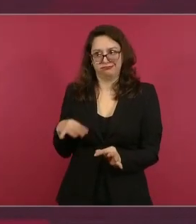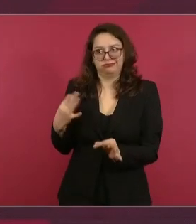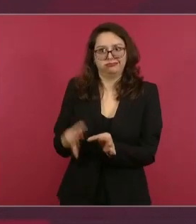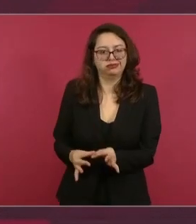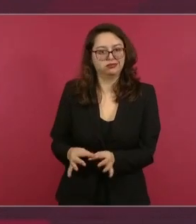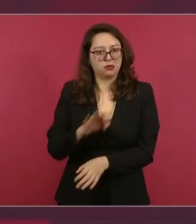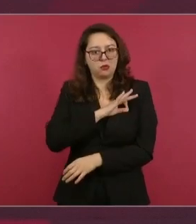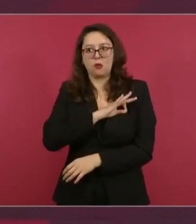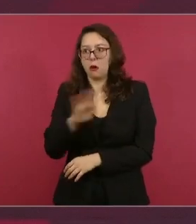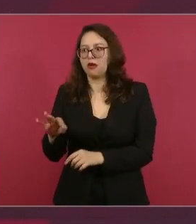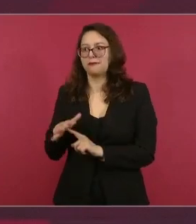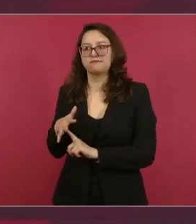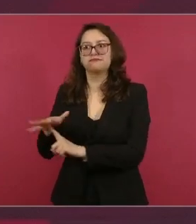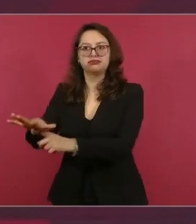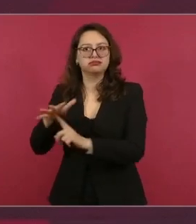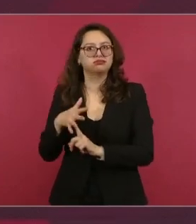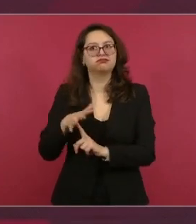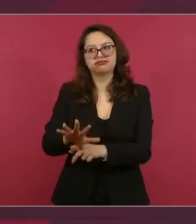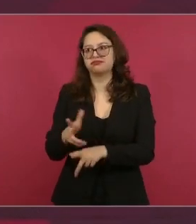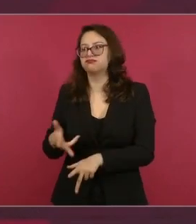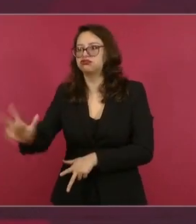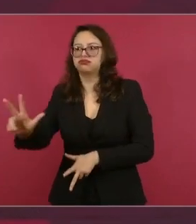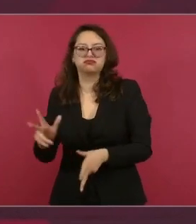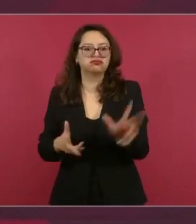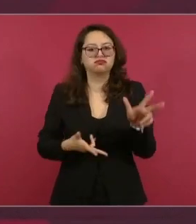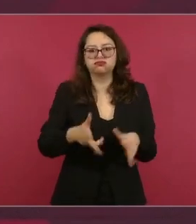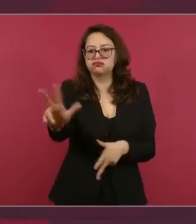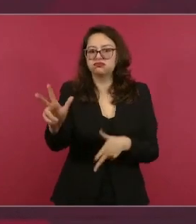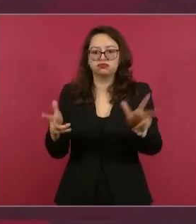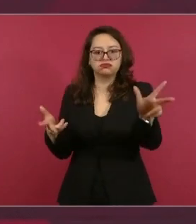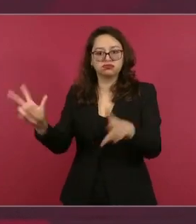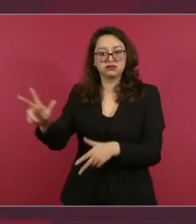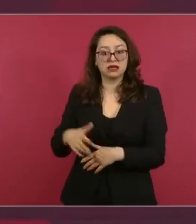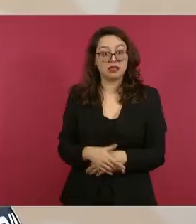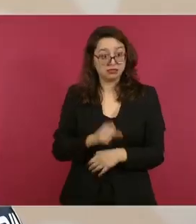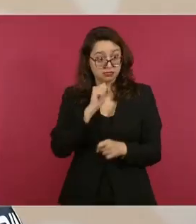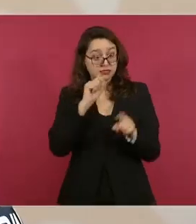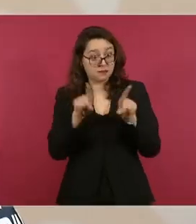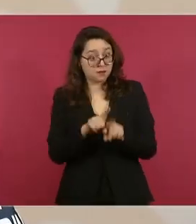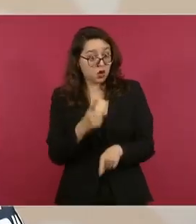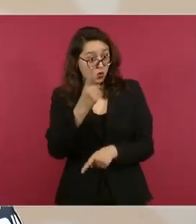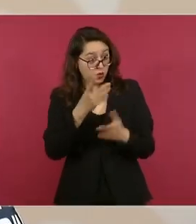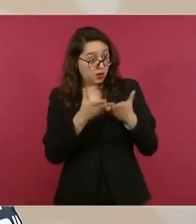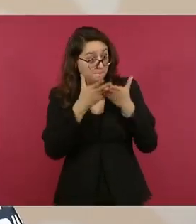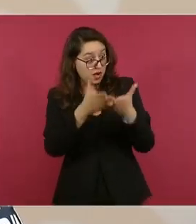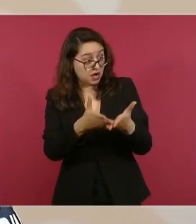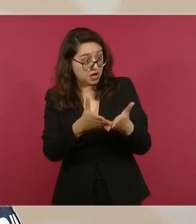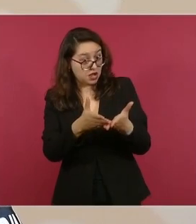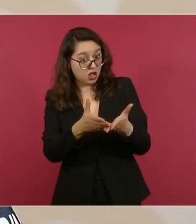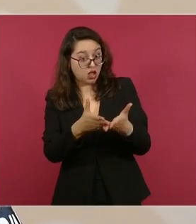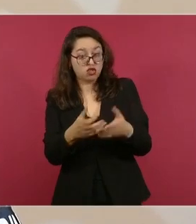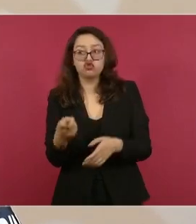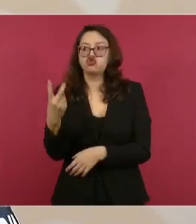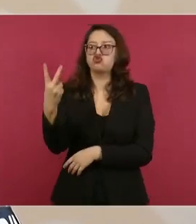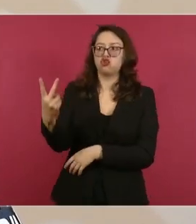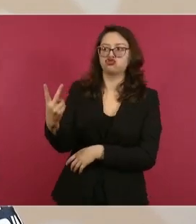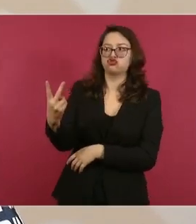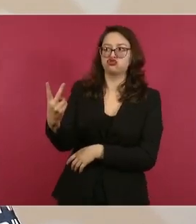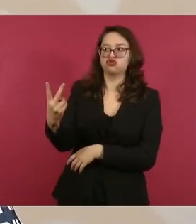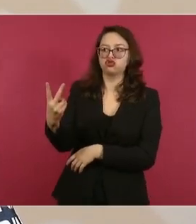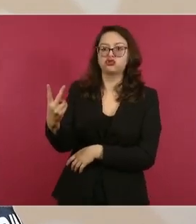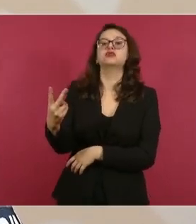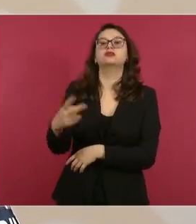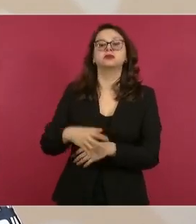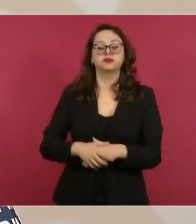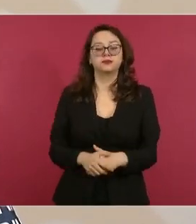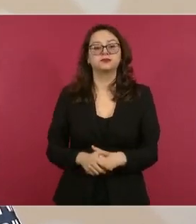Sí. Y ya una embarcación, ¿no? Y hay dos buques ahí ya.